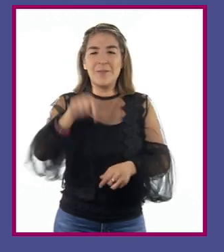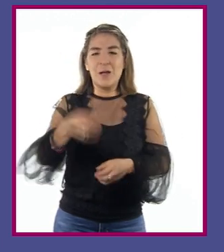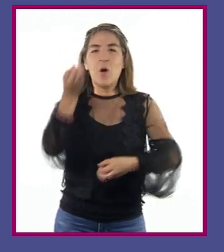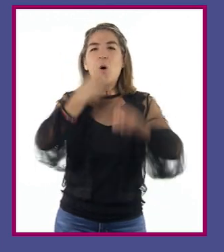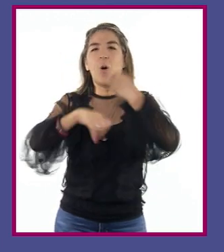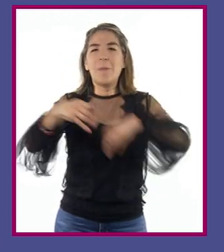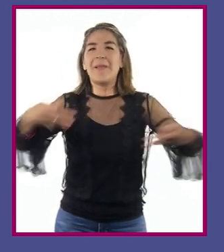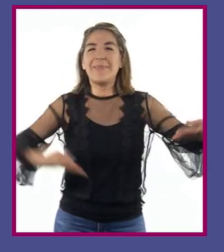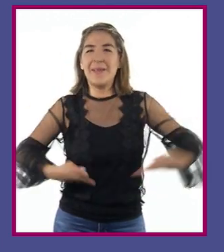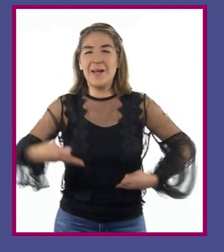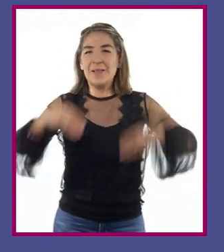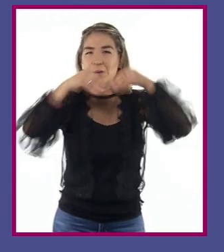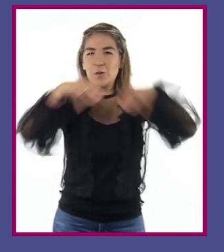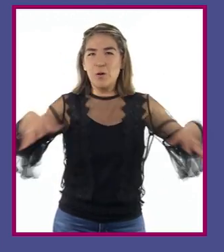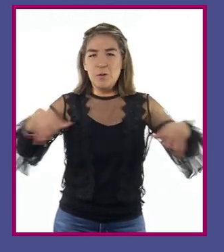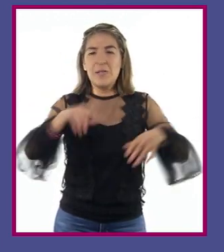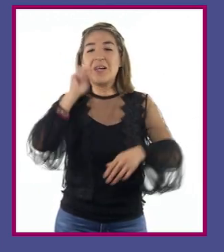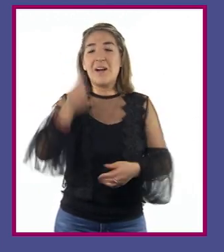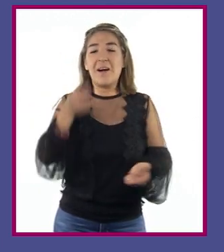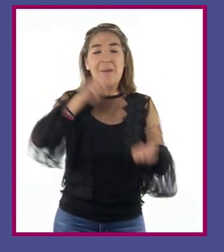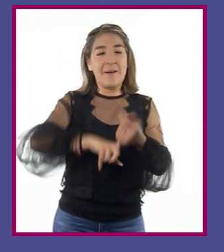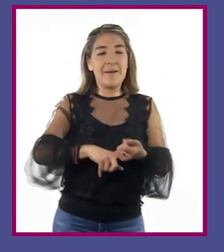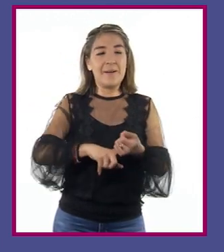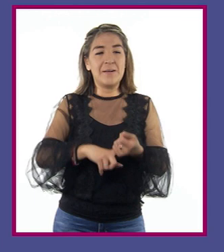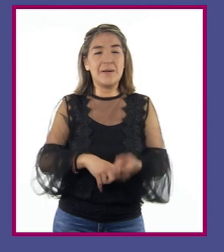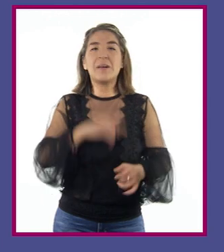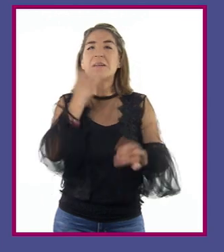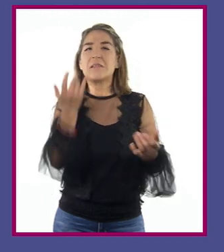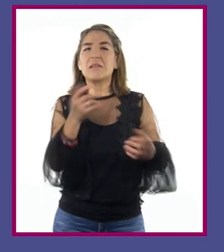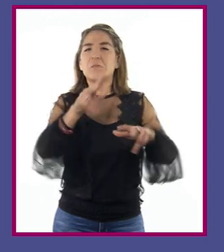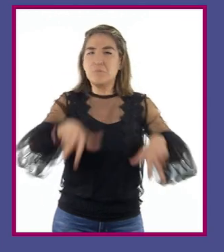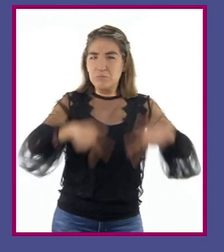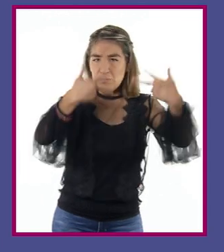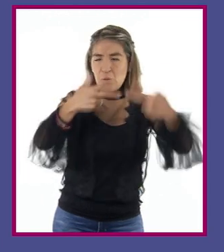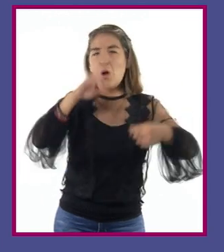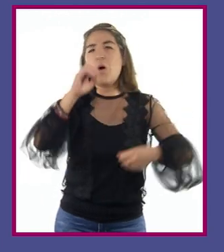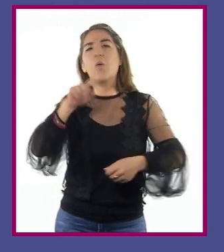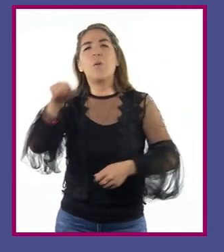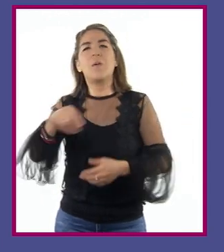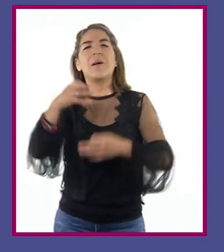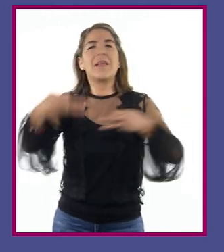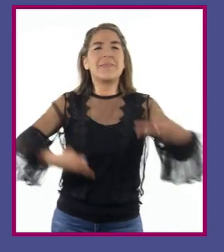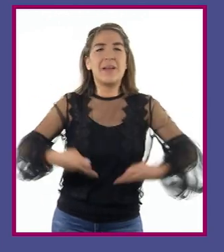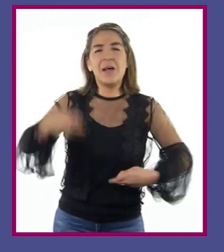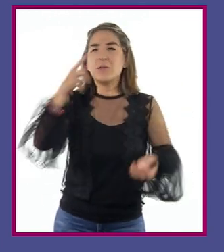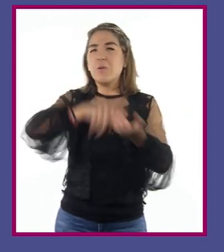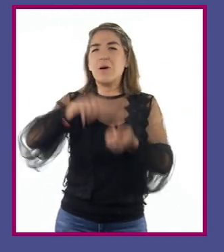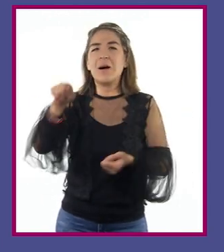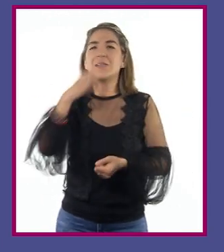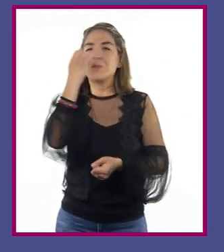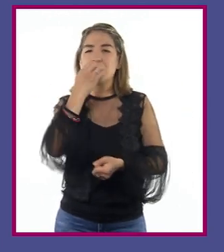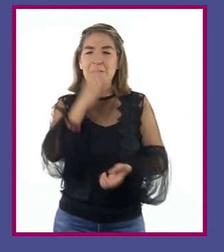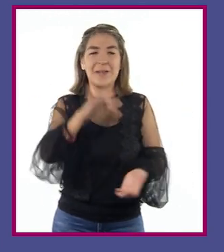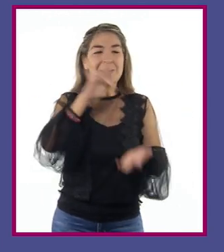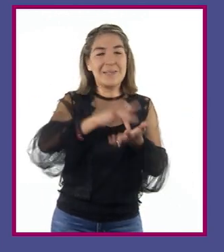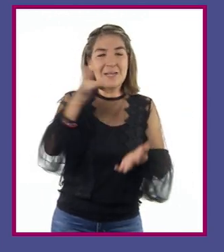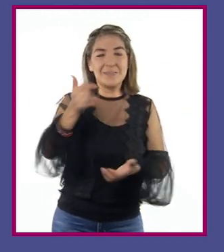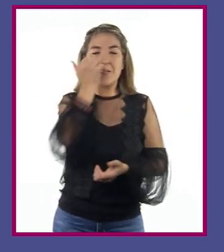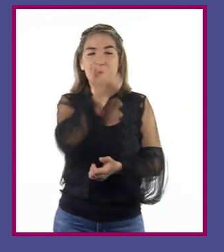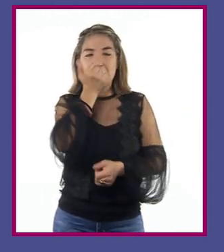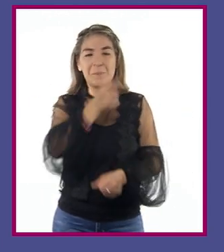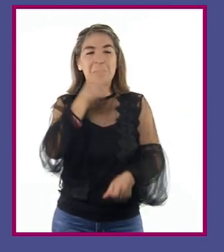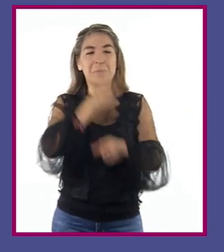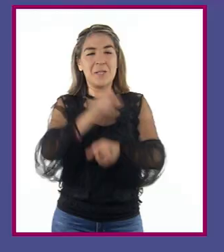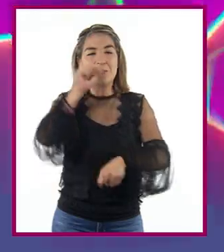teatro. Puede ser en línea o en el teatro de la escuela. Gracias. Alumnos de primer grado, secundaria